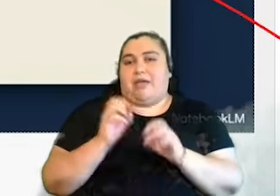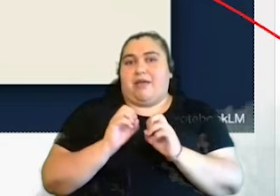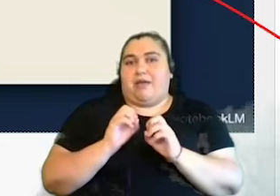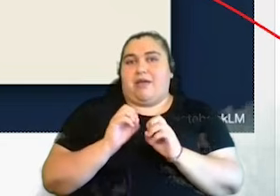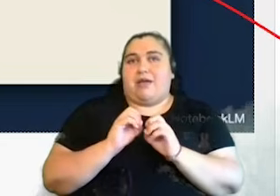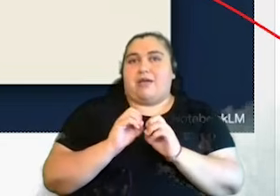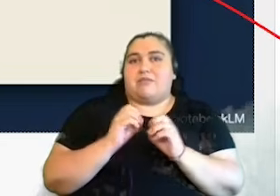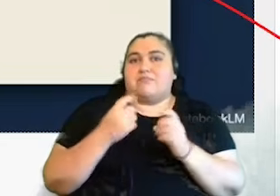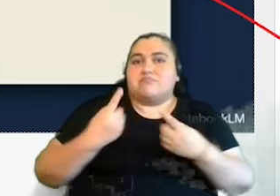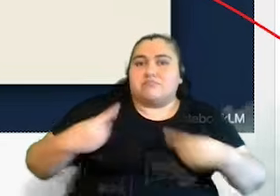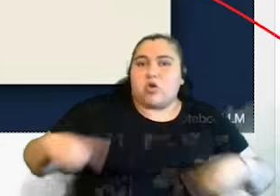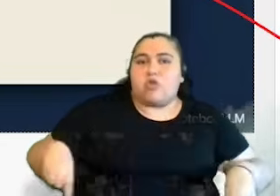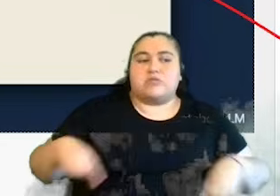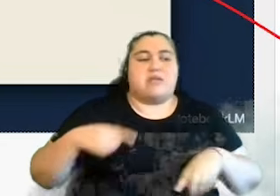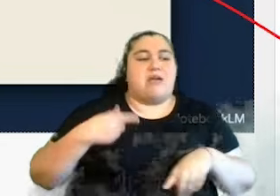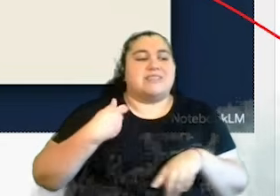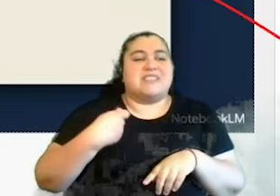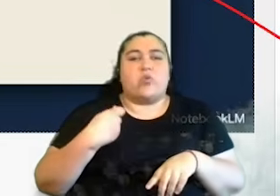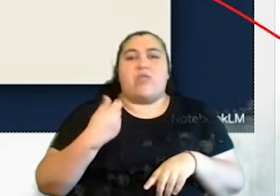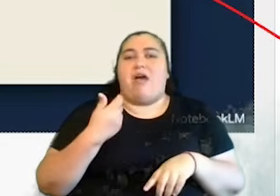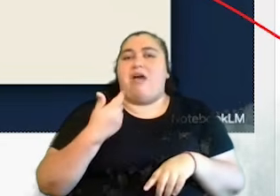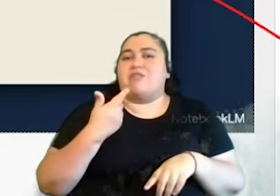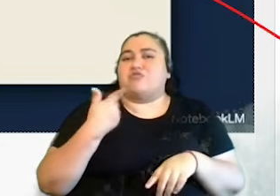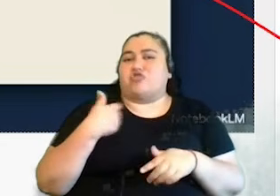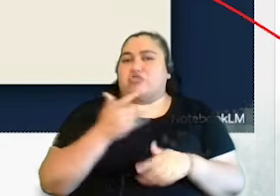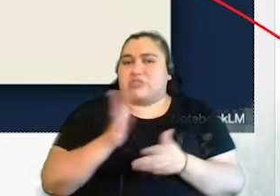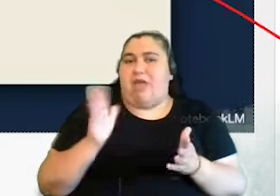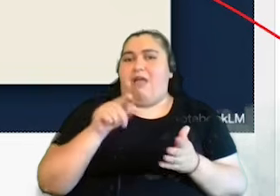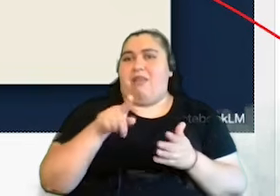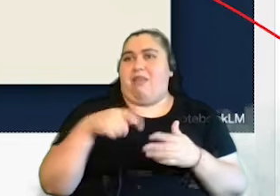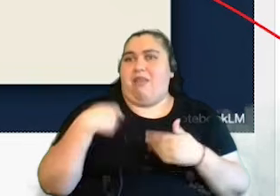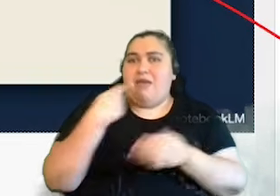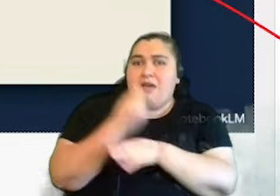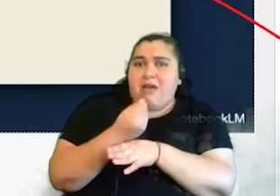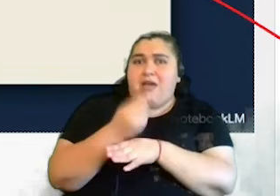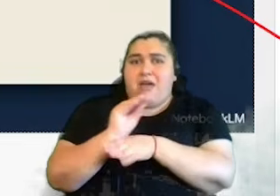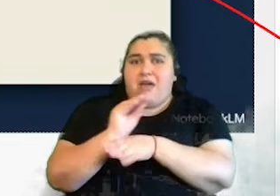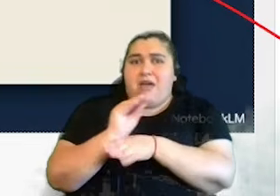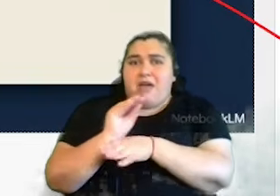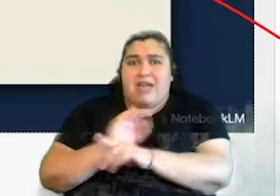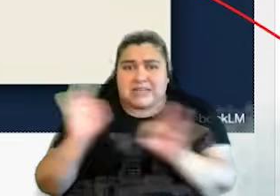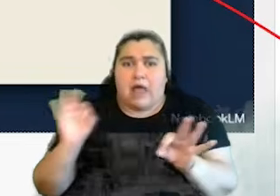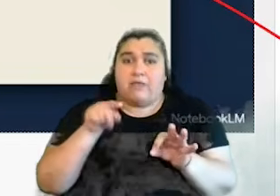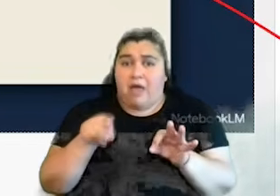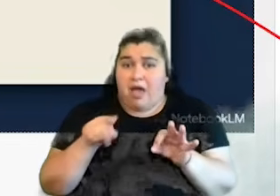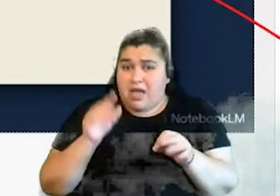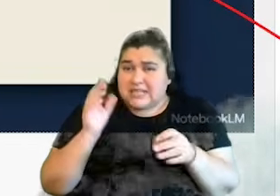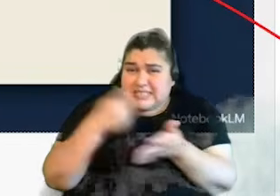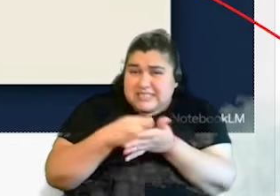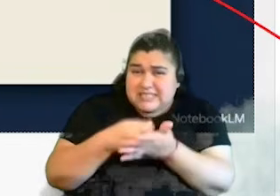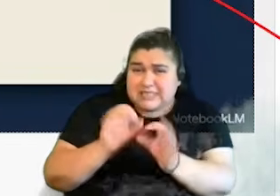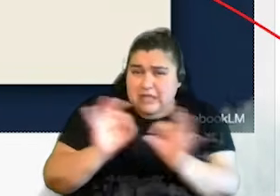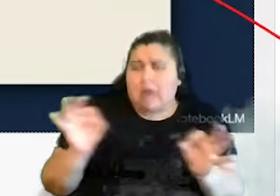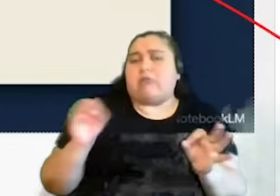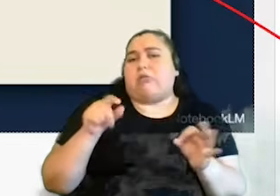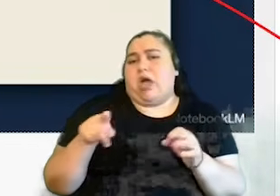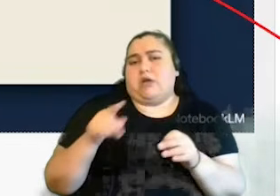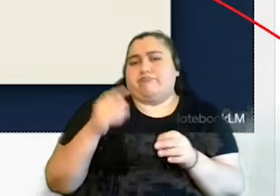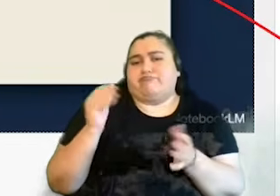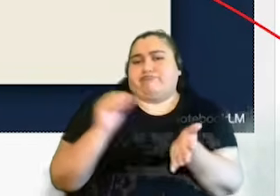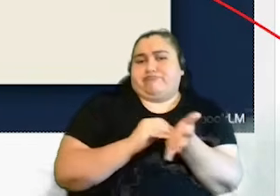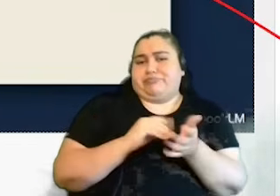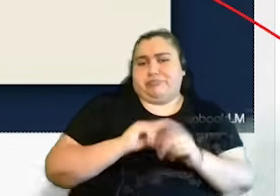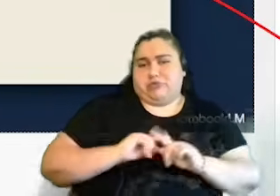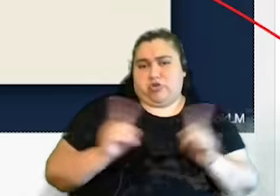recursos de la seguridad social. Si se dan estas condiciones, no se pueden aplicar. Otra de las acciones por la cual la